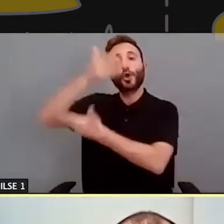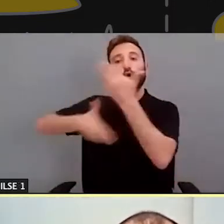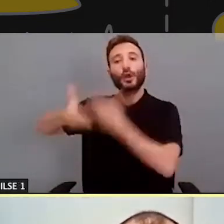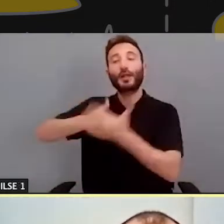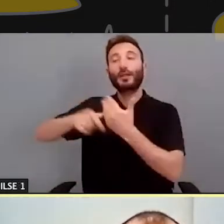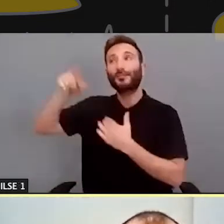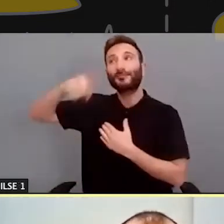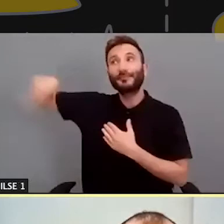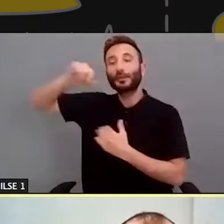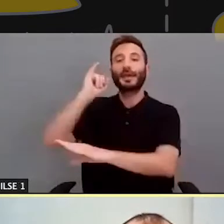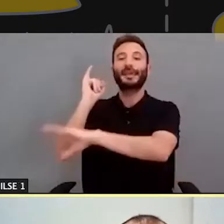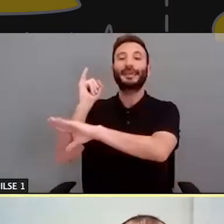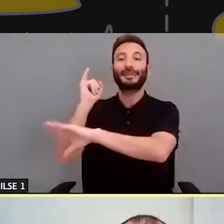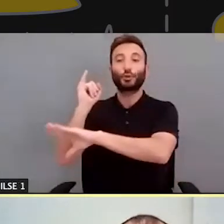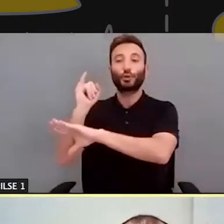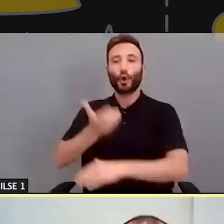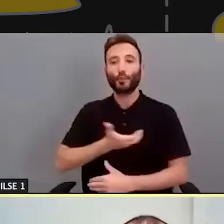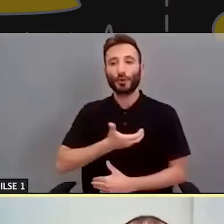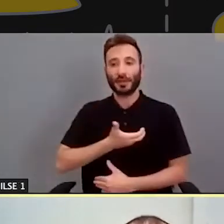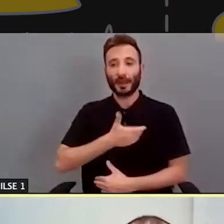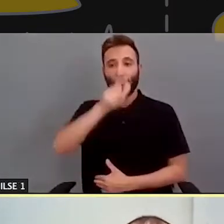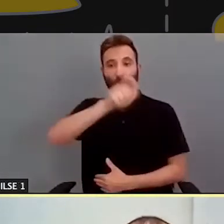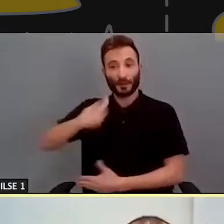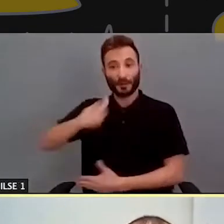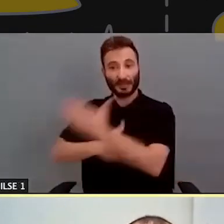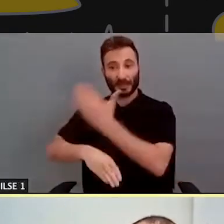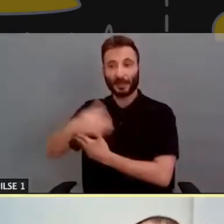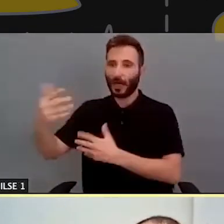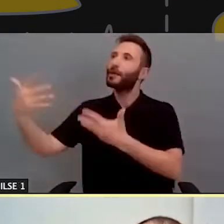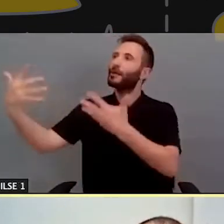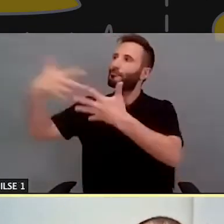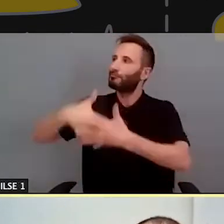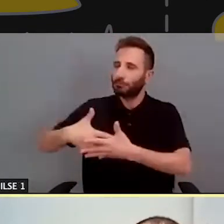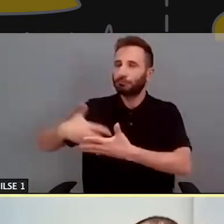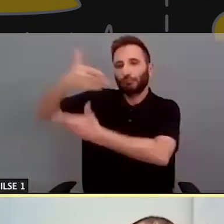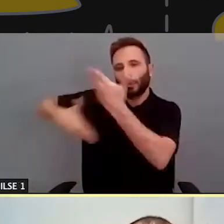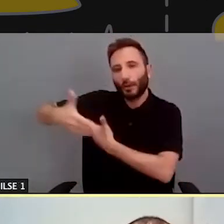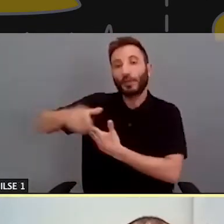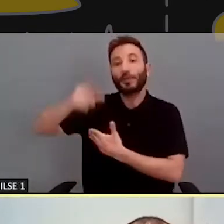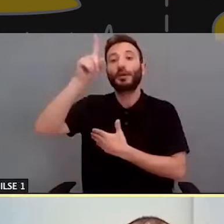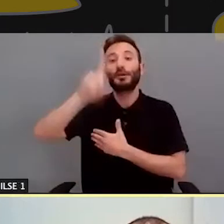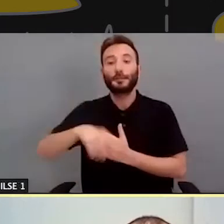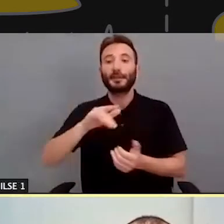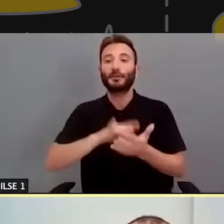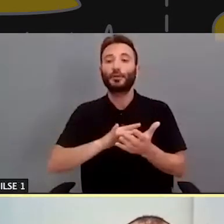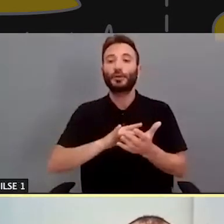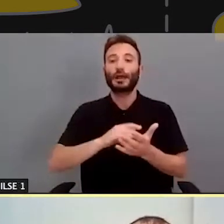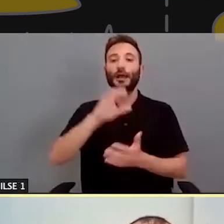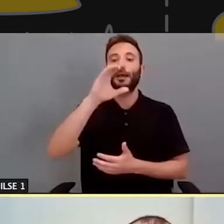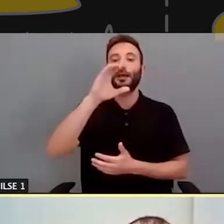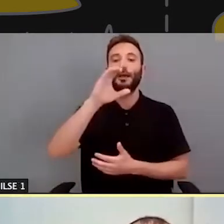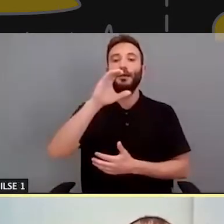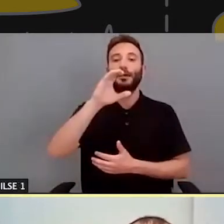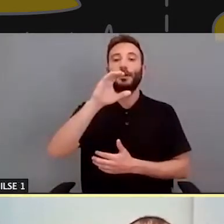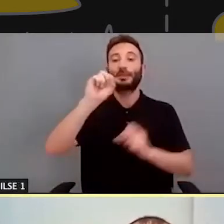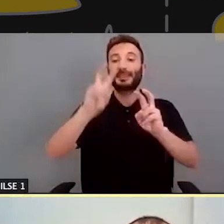el Instituto Municipal de Personas con Discapacidad. Lo hicimos también en colaboración con ECOM y es una